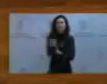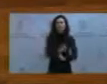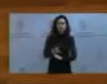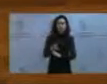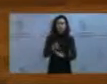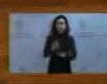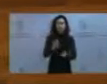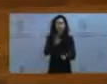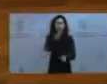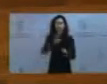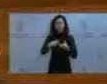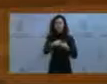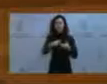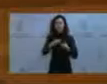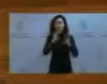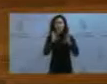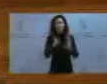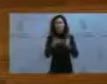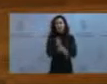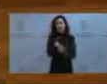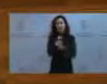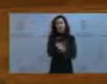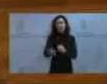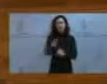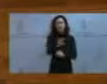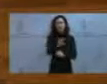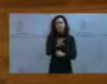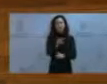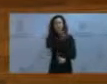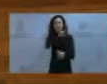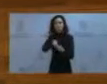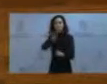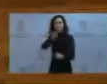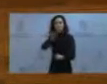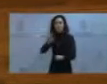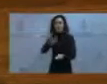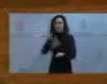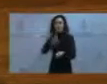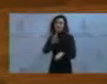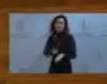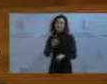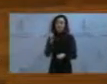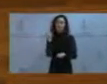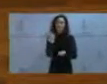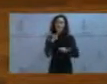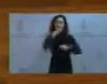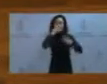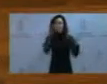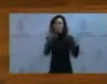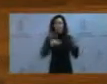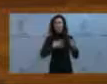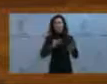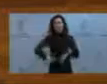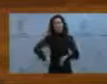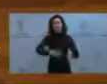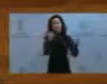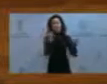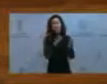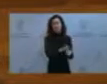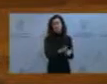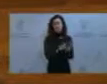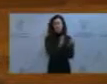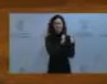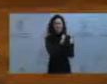en la cual define que los Estados miembros y los poderes públicos siguen teniendo libertad para prestar por sí mismos esos servicios,